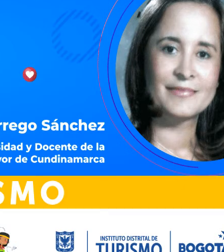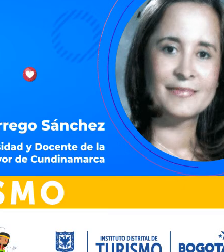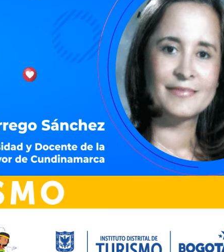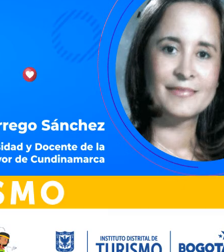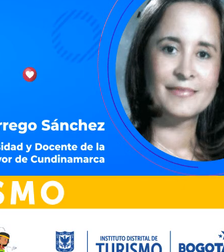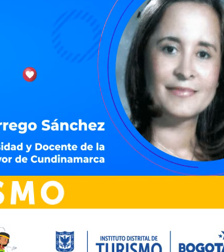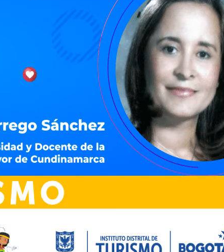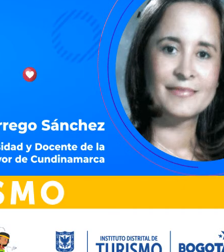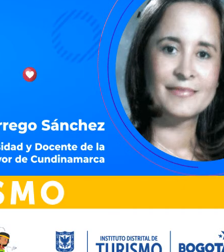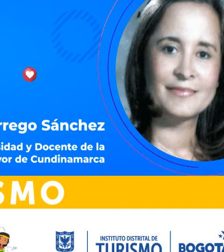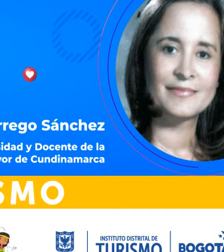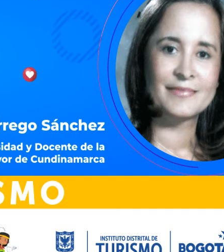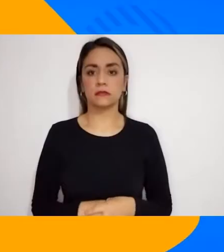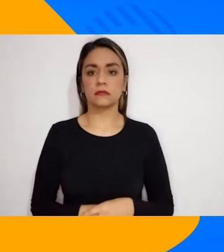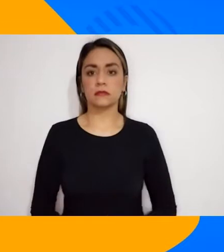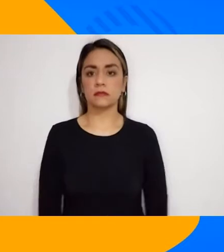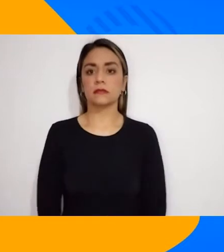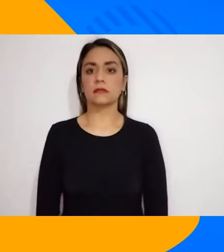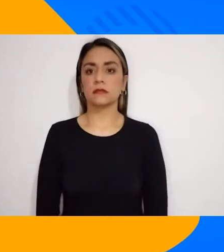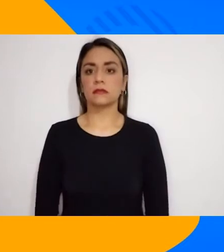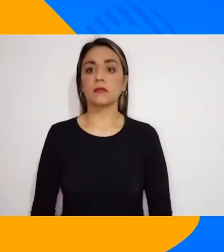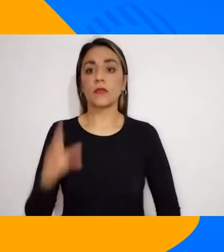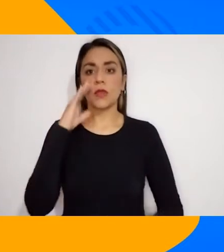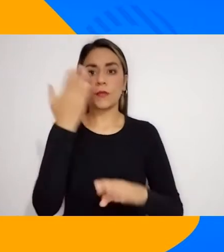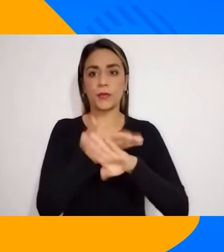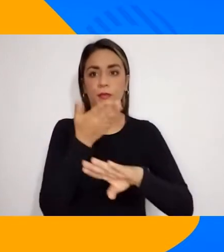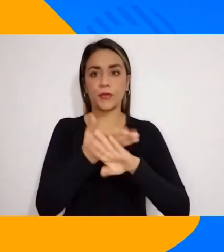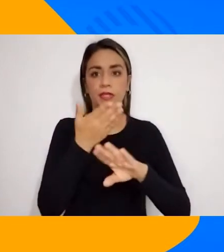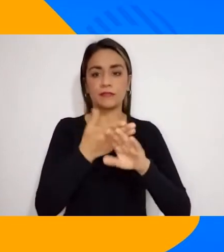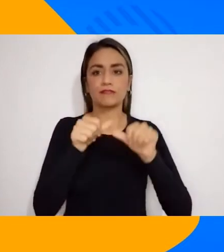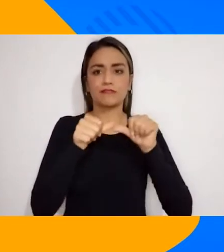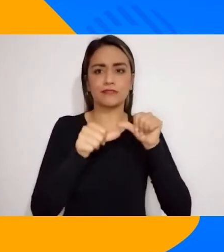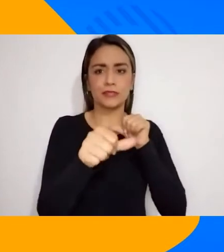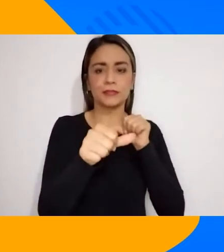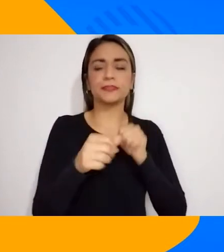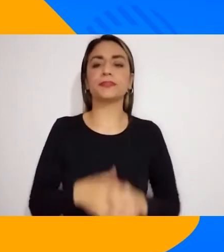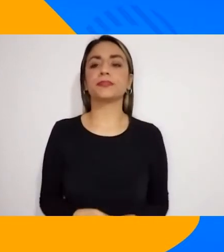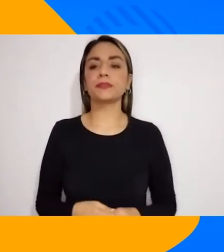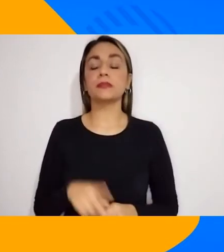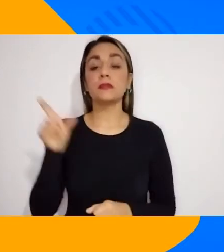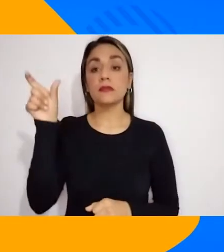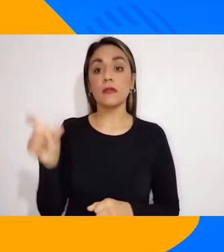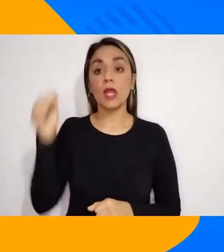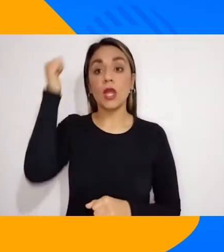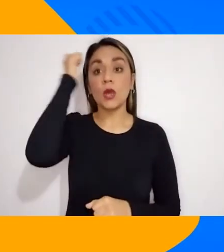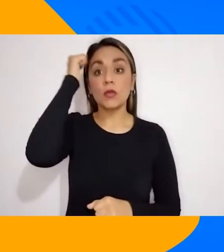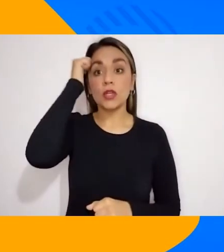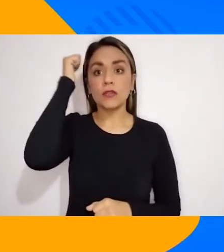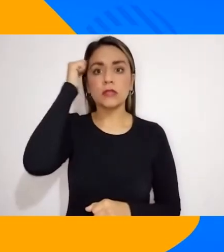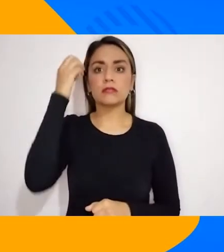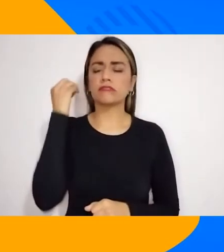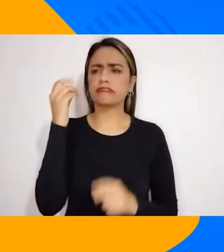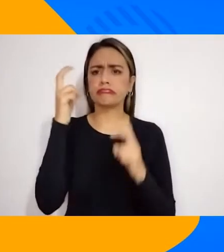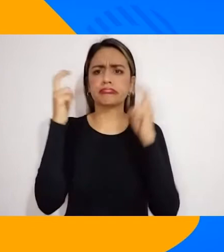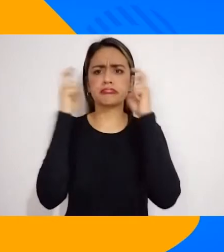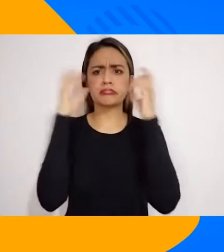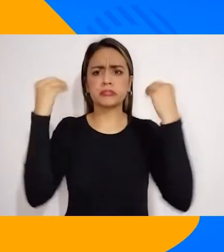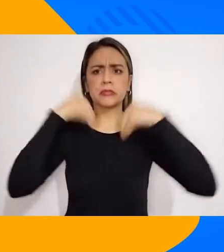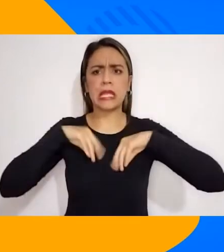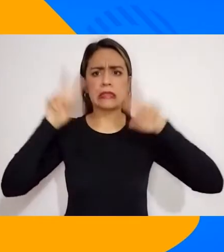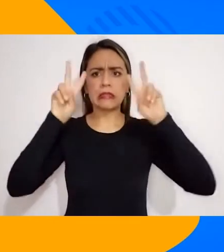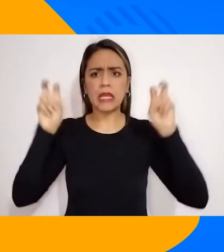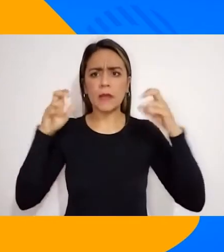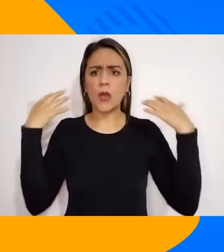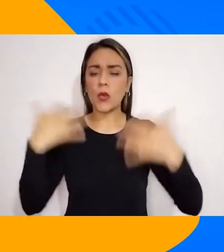su riqueza biológica, una propuesta de turismo sostenible. La profe tiene muchísimo conocimiento de este tema, así